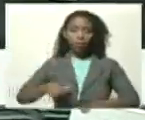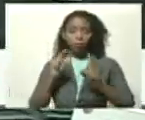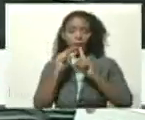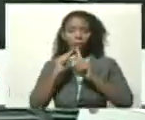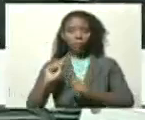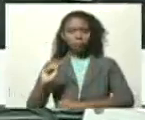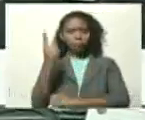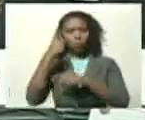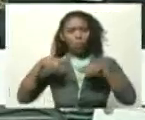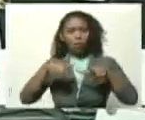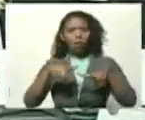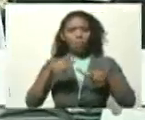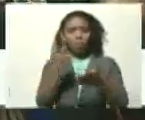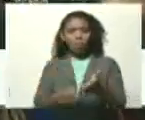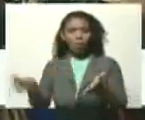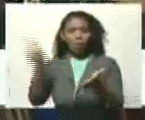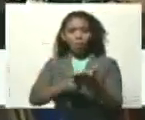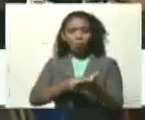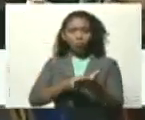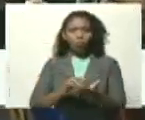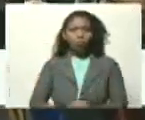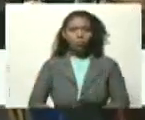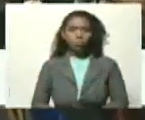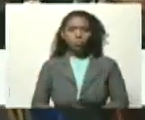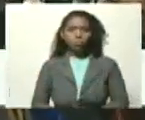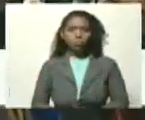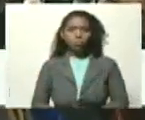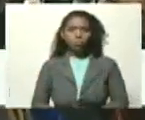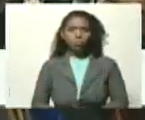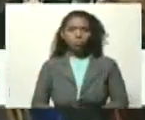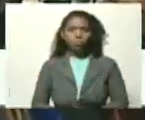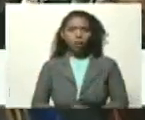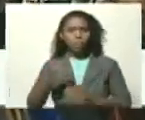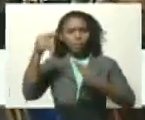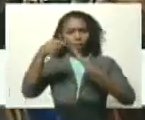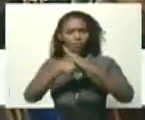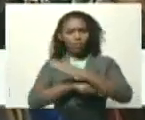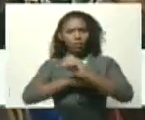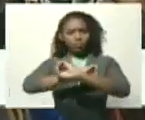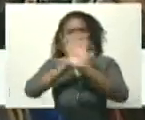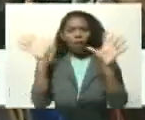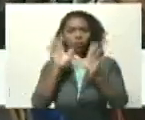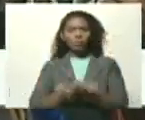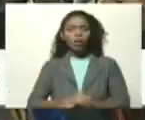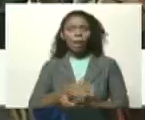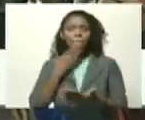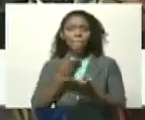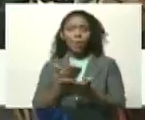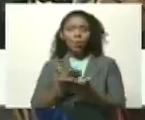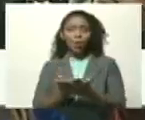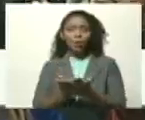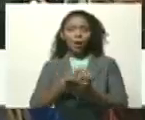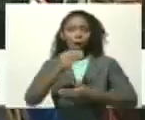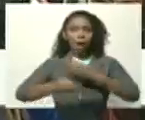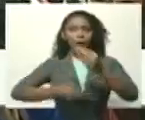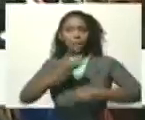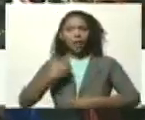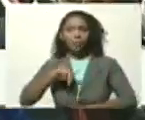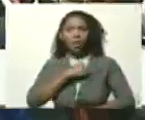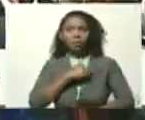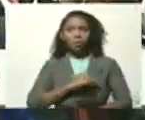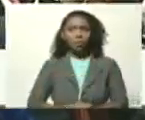lugar para ratificar con profunda convicción la propuesta realizada por